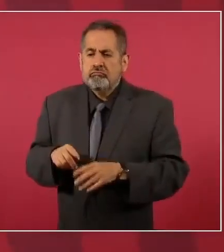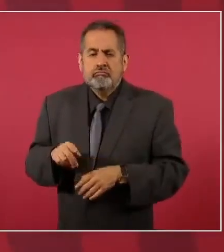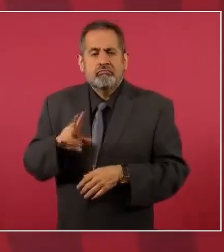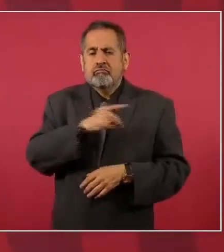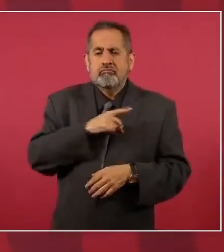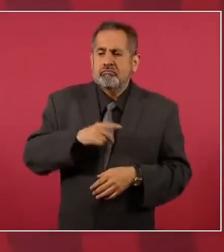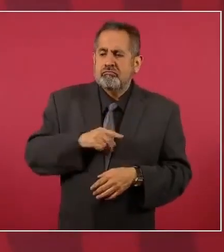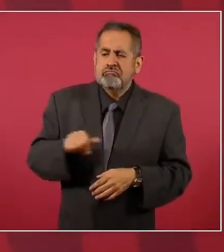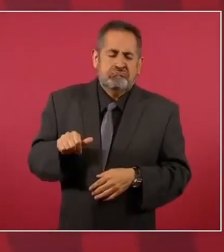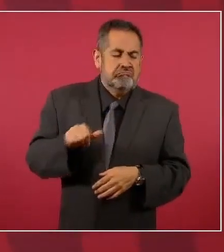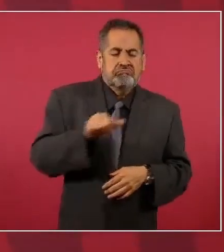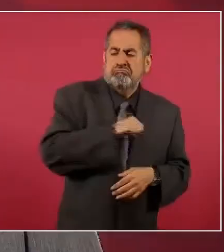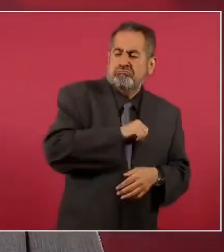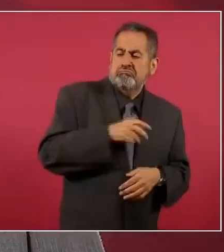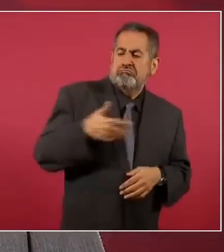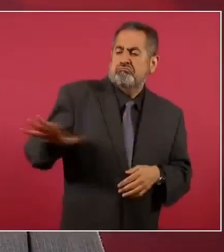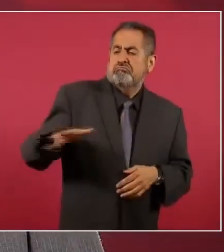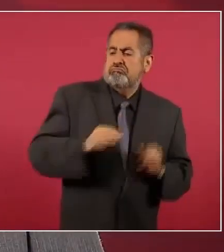individualistas, egoístas.